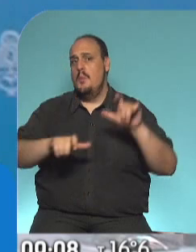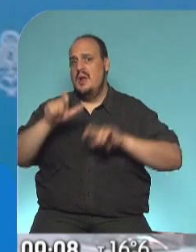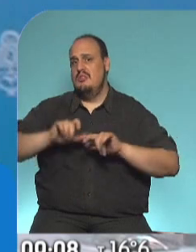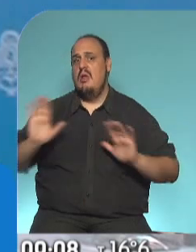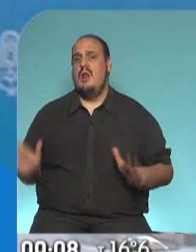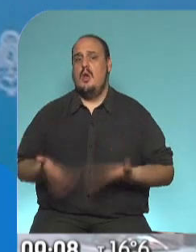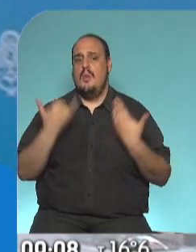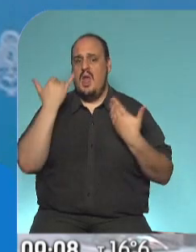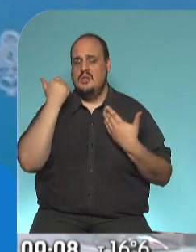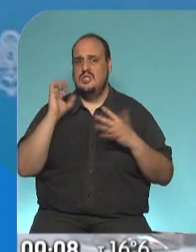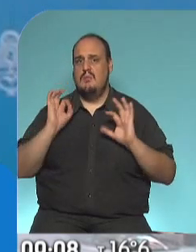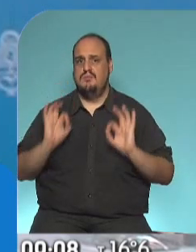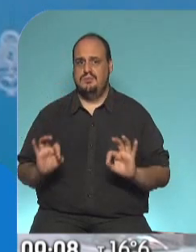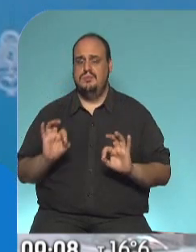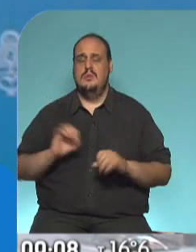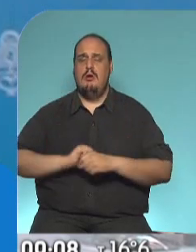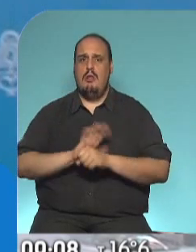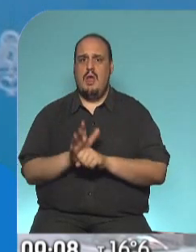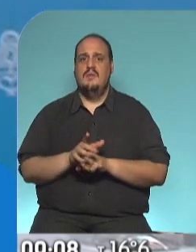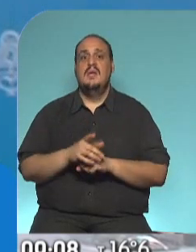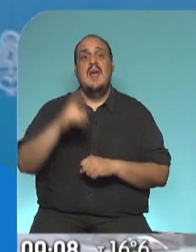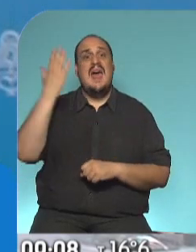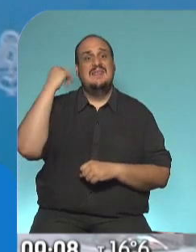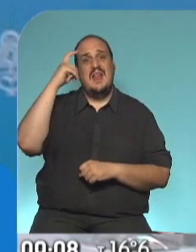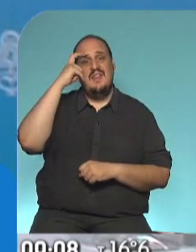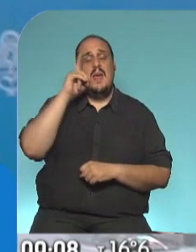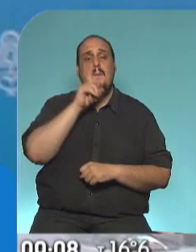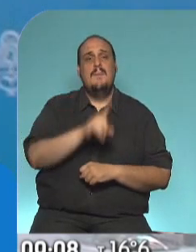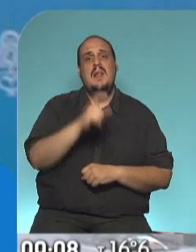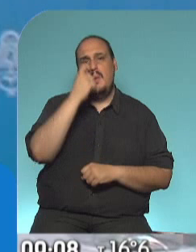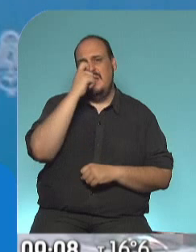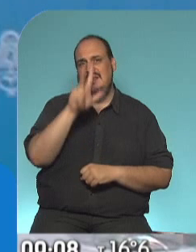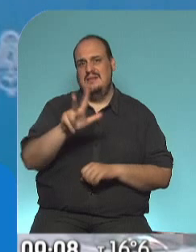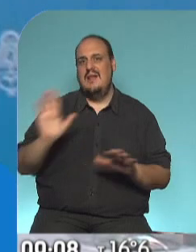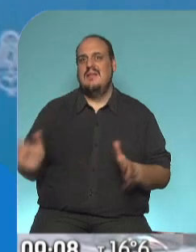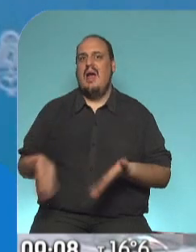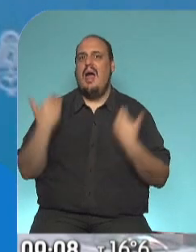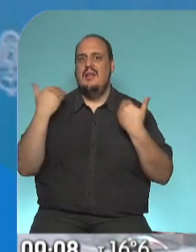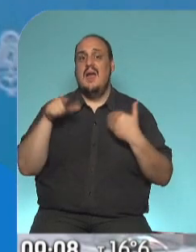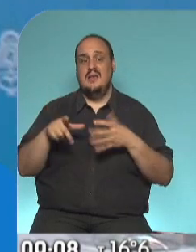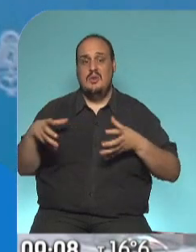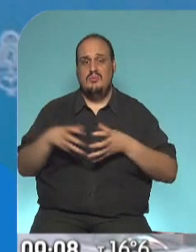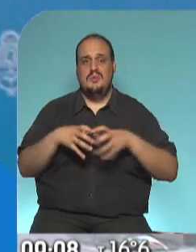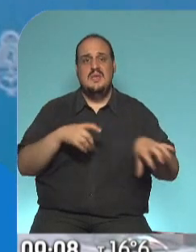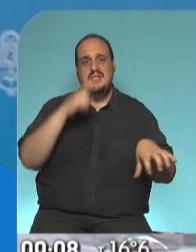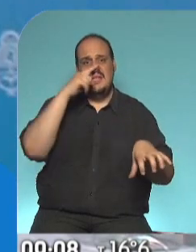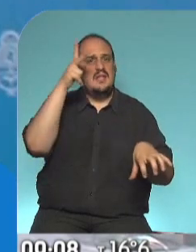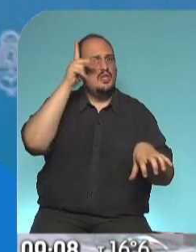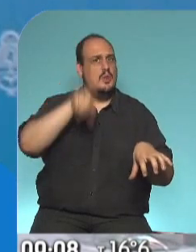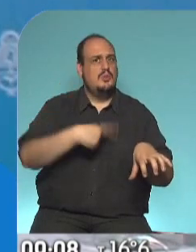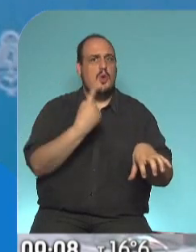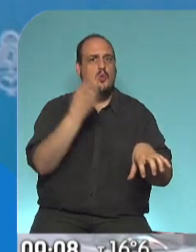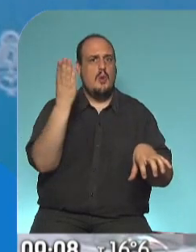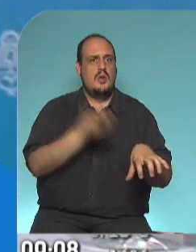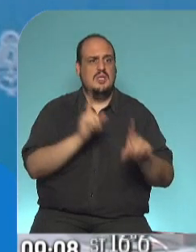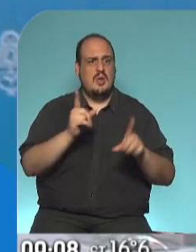han recuperado de kobe 19 en el día de ayer se dieron 10 mil 23 altas y eso corresponde al 70 y 8.1 por ciento de